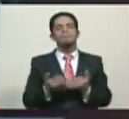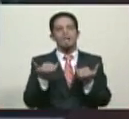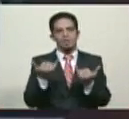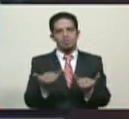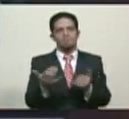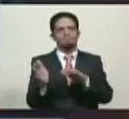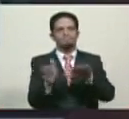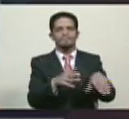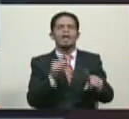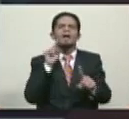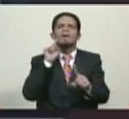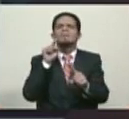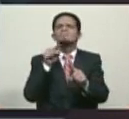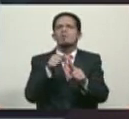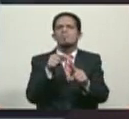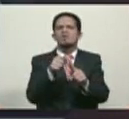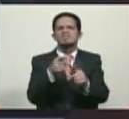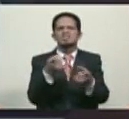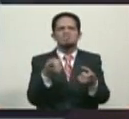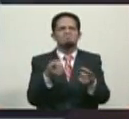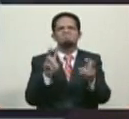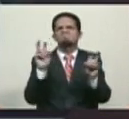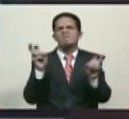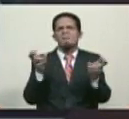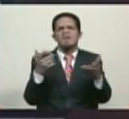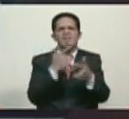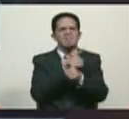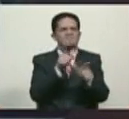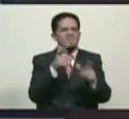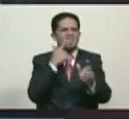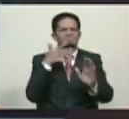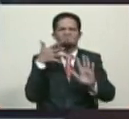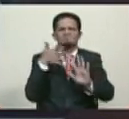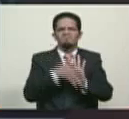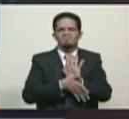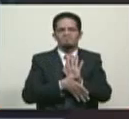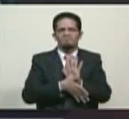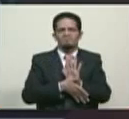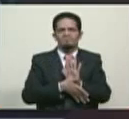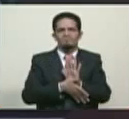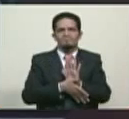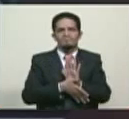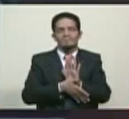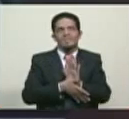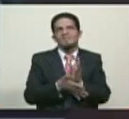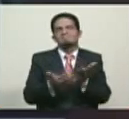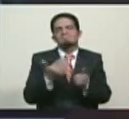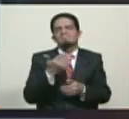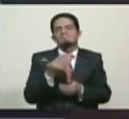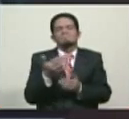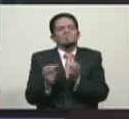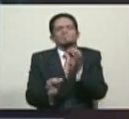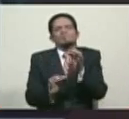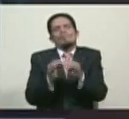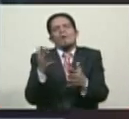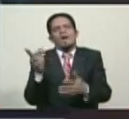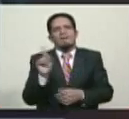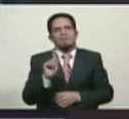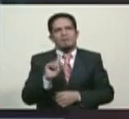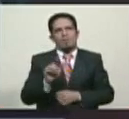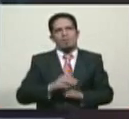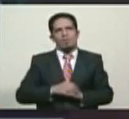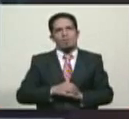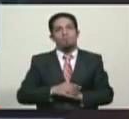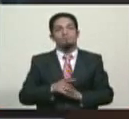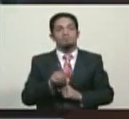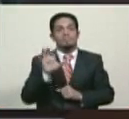el propósito de hablar de libertad desde este máximo tribunal no es una mera o simple casualidad. Nuestro país